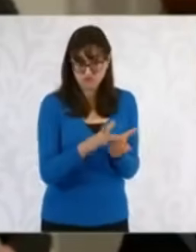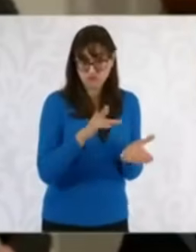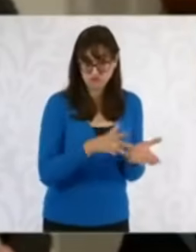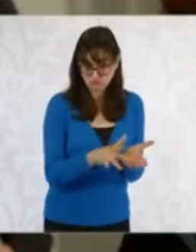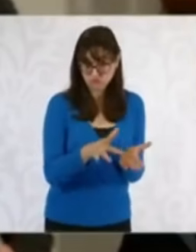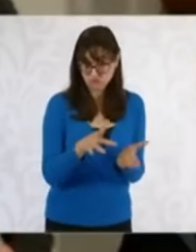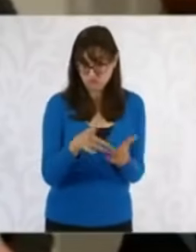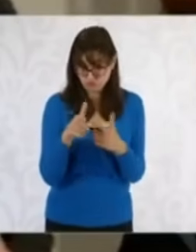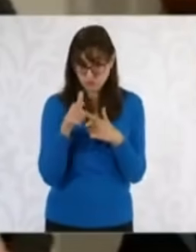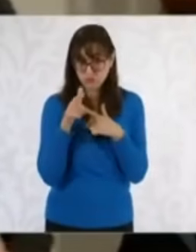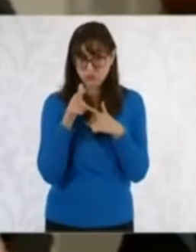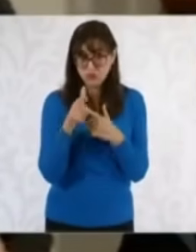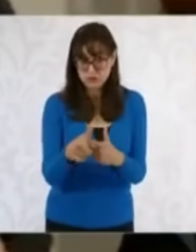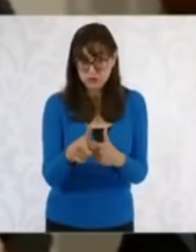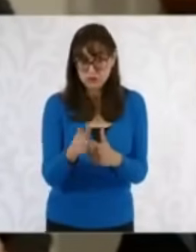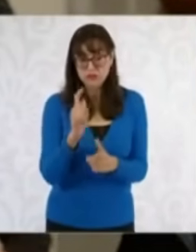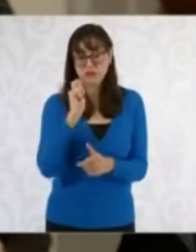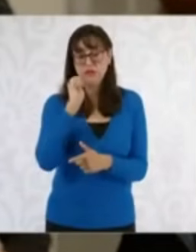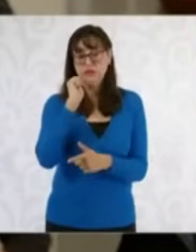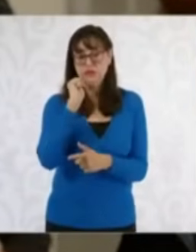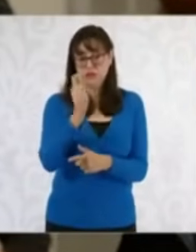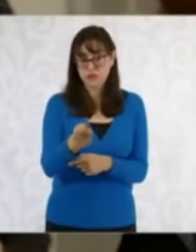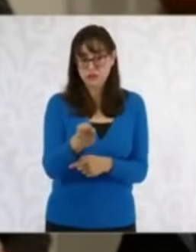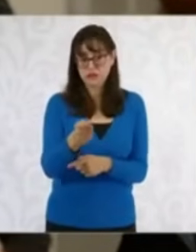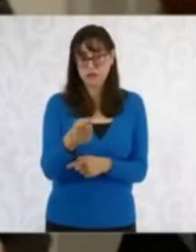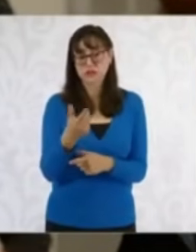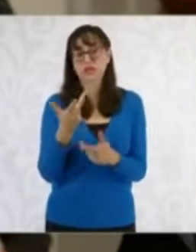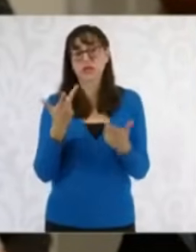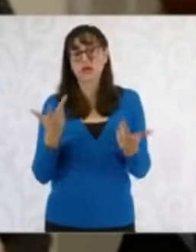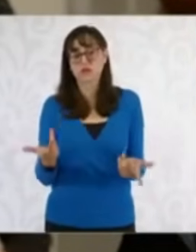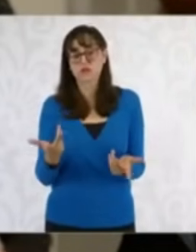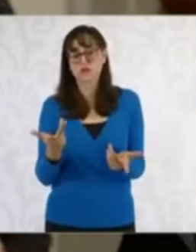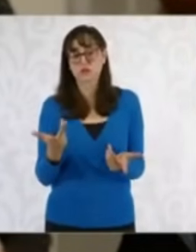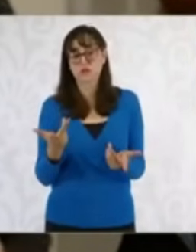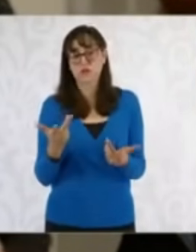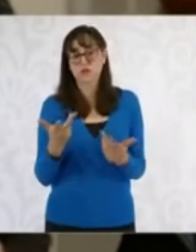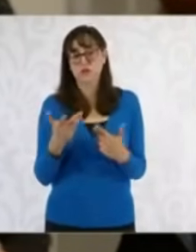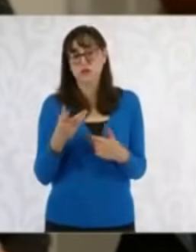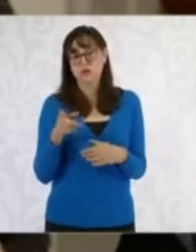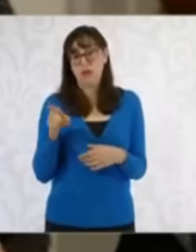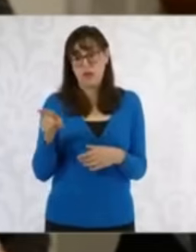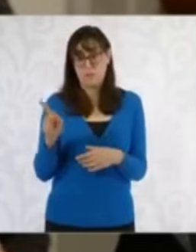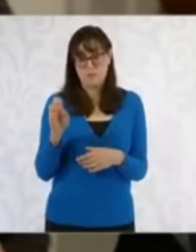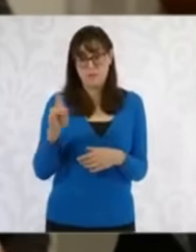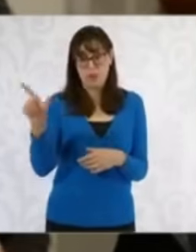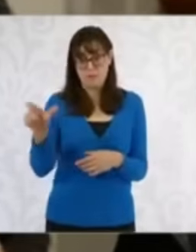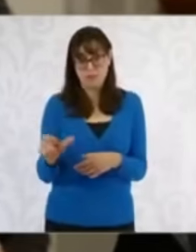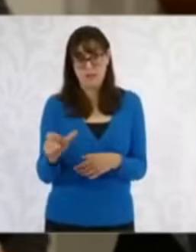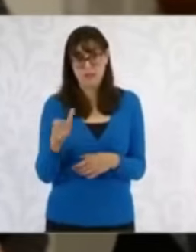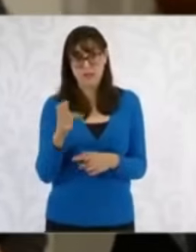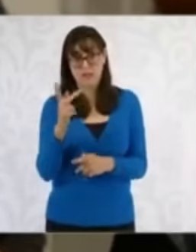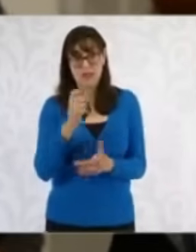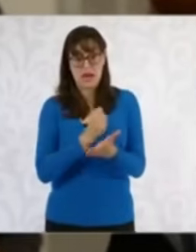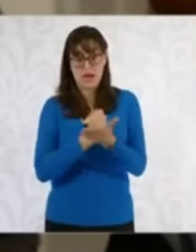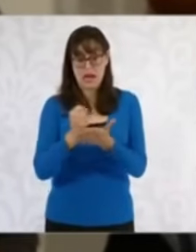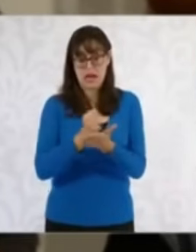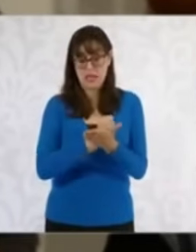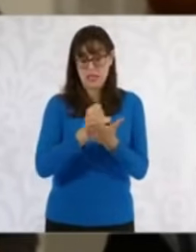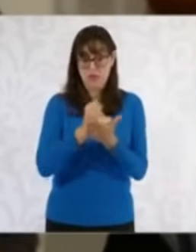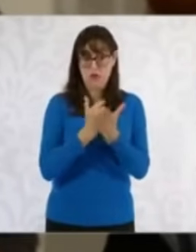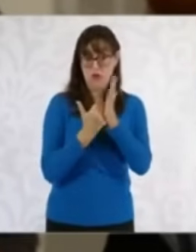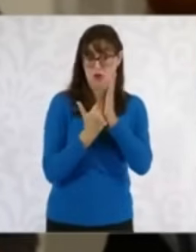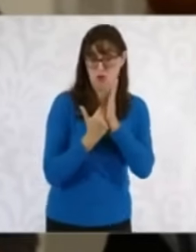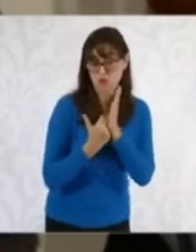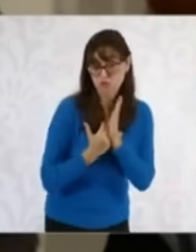descarta entonces un plan para refinanciar la deuda de Pemex en el corto o mediano plazo, como se había mencionado en algún